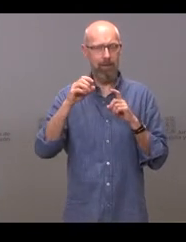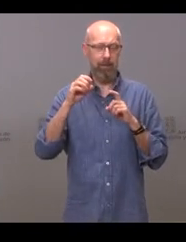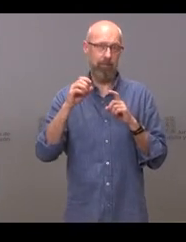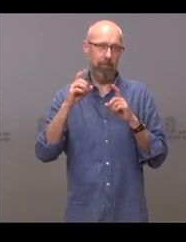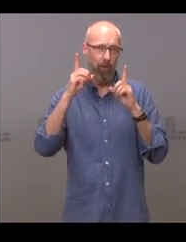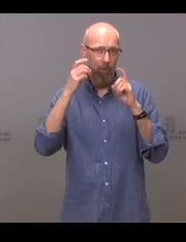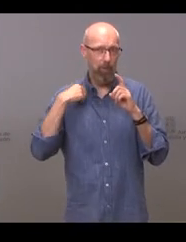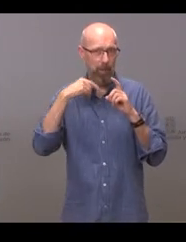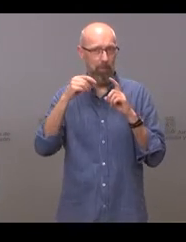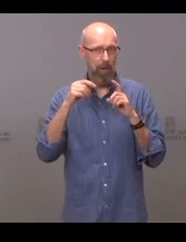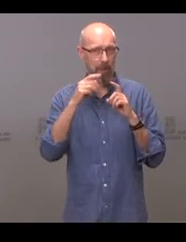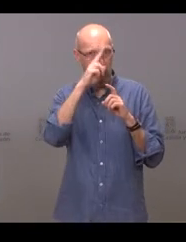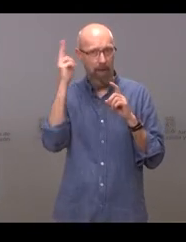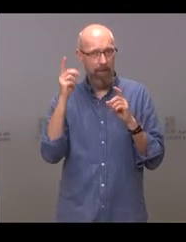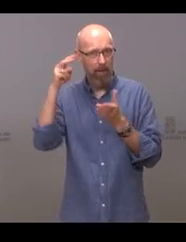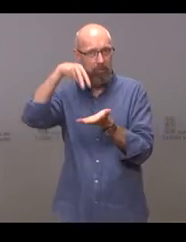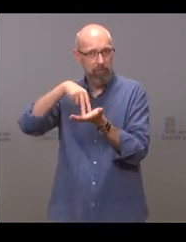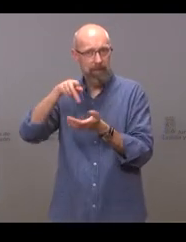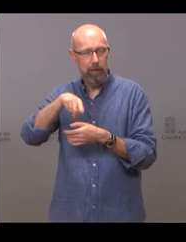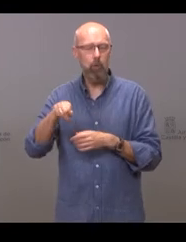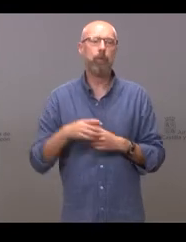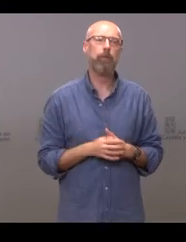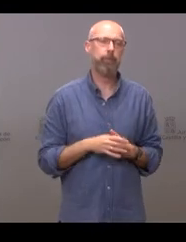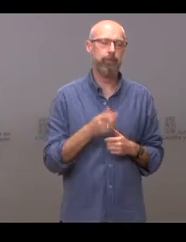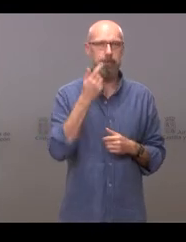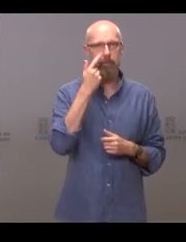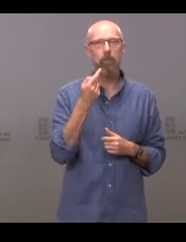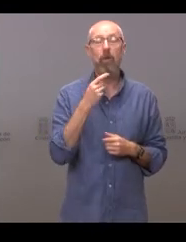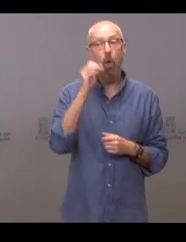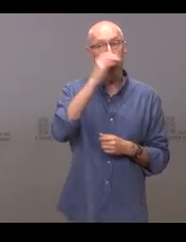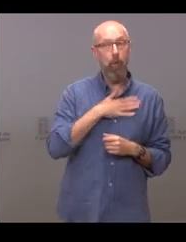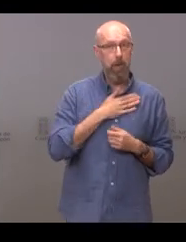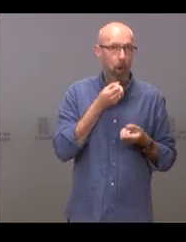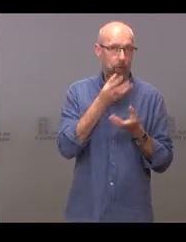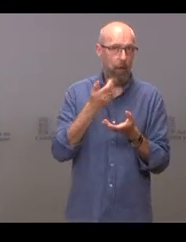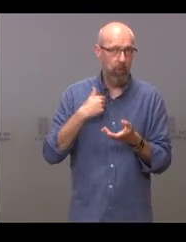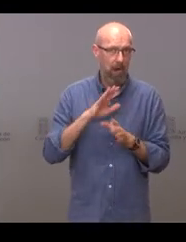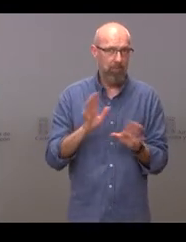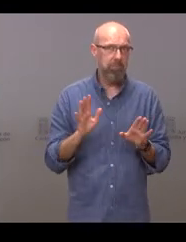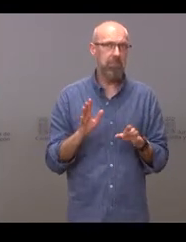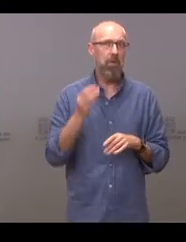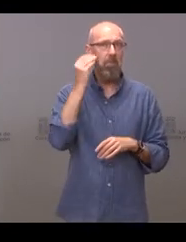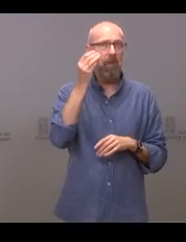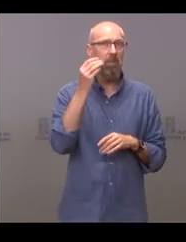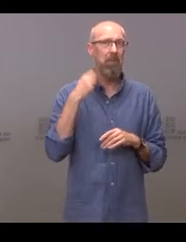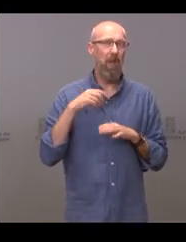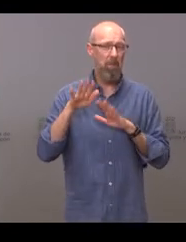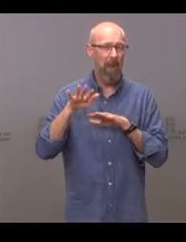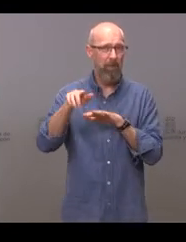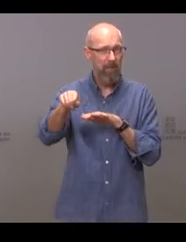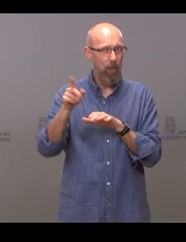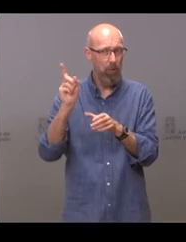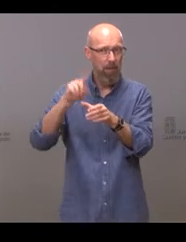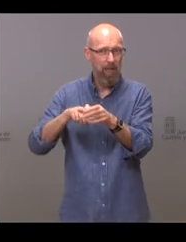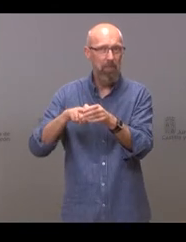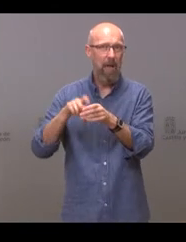pues no lo he dicho en mi postura yo creo que el hecho de estar o no en una manifestación por